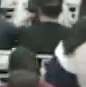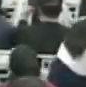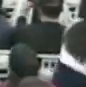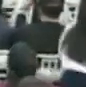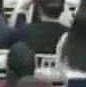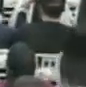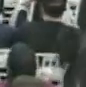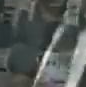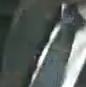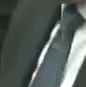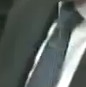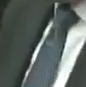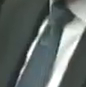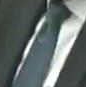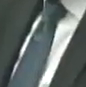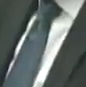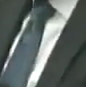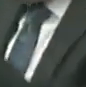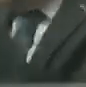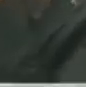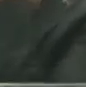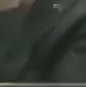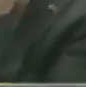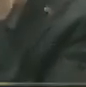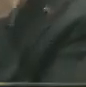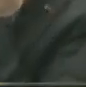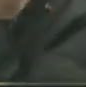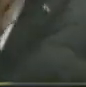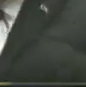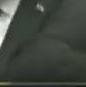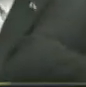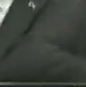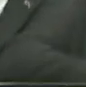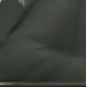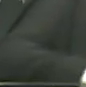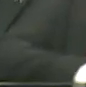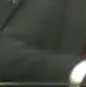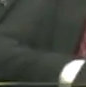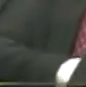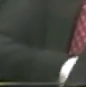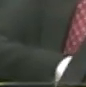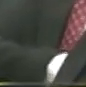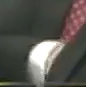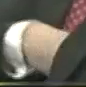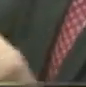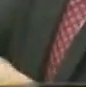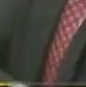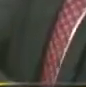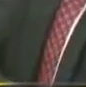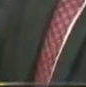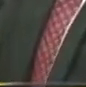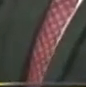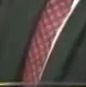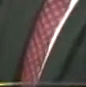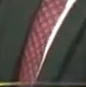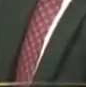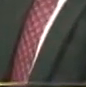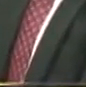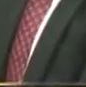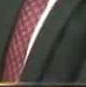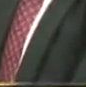especiales de Venezuela como áreas de interés para la inversión de los empresarios. Señoras y señores, tengan todas y todos, muy buenas